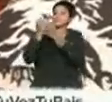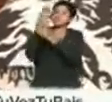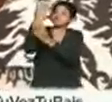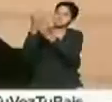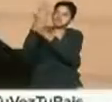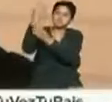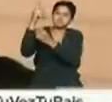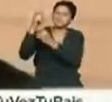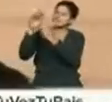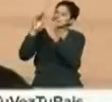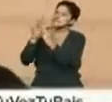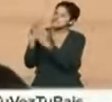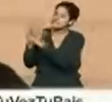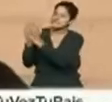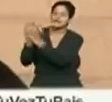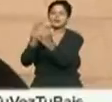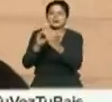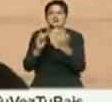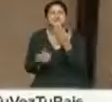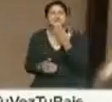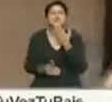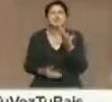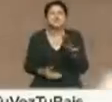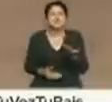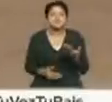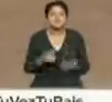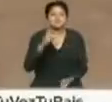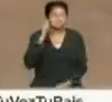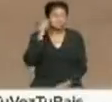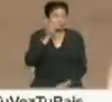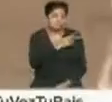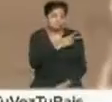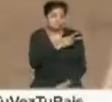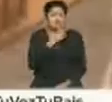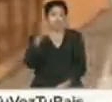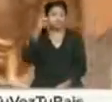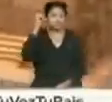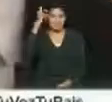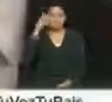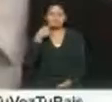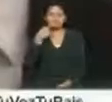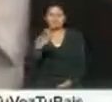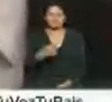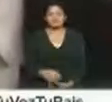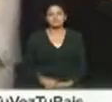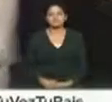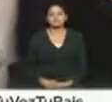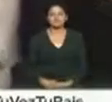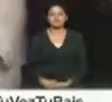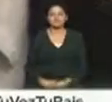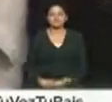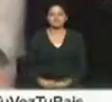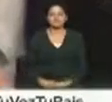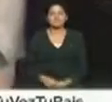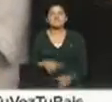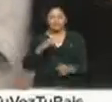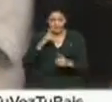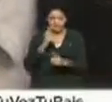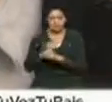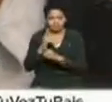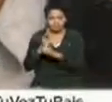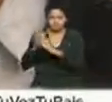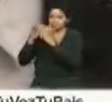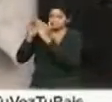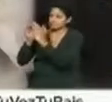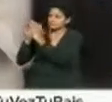Ecuador. La docente Janaína Marx, proveniente de Brasil, explica su funcionamiento. Básicamente es una idea